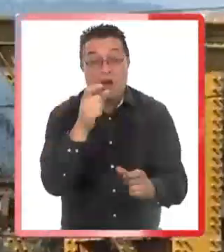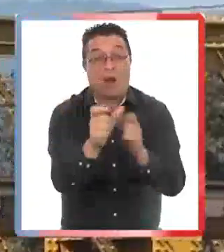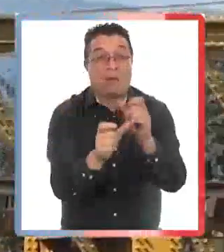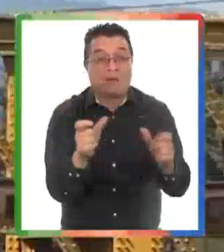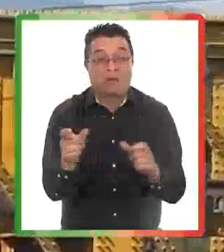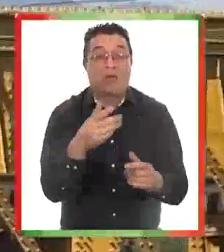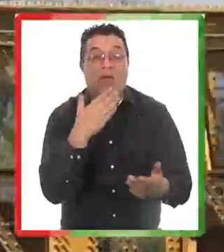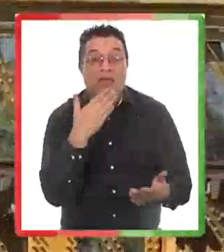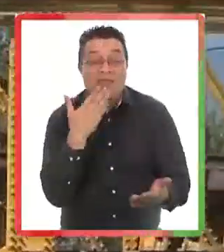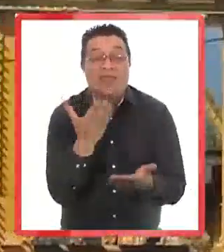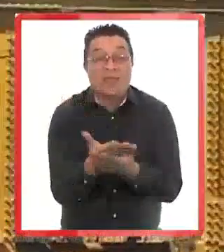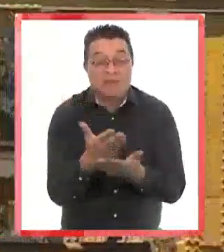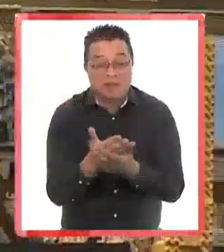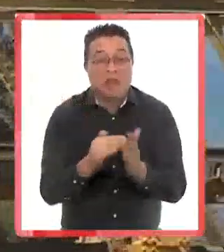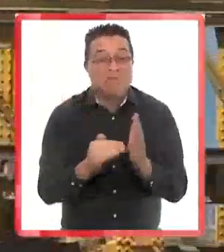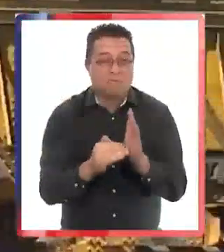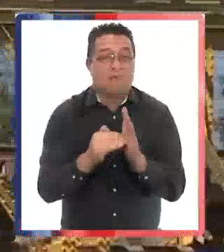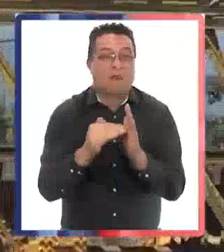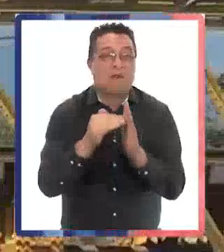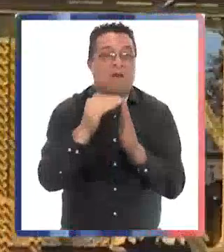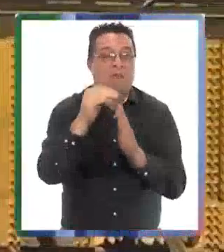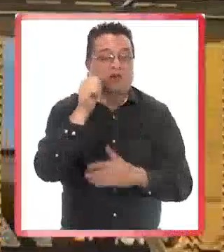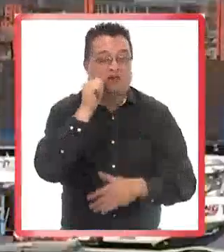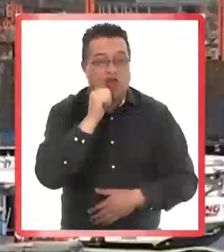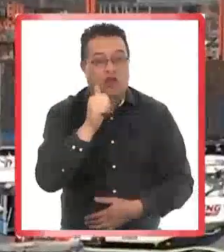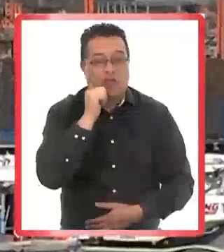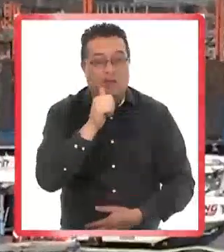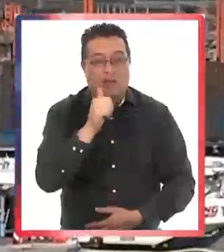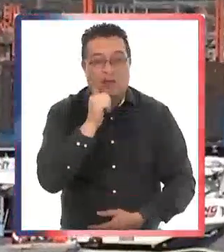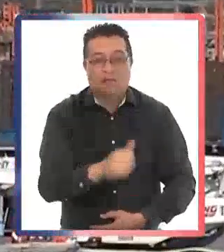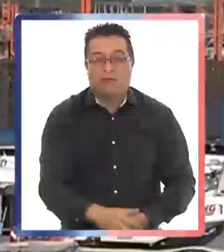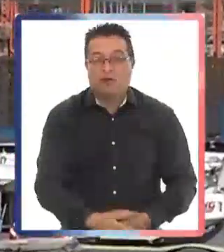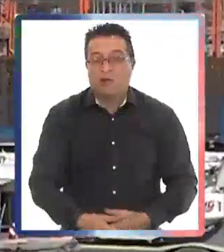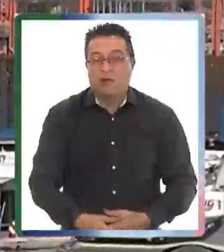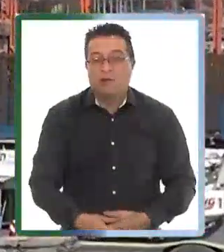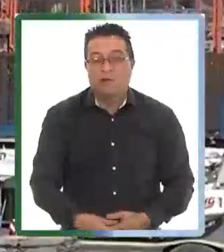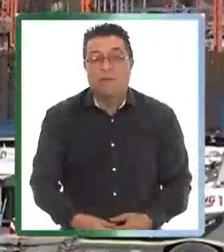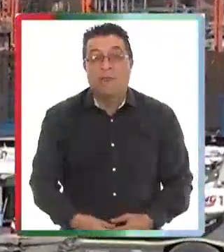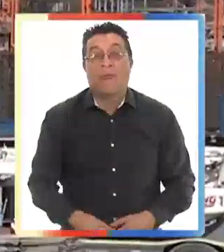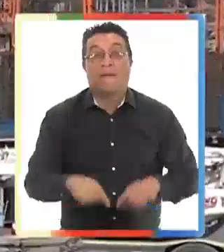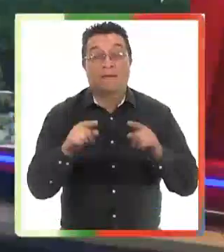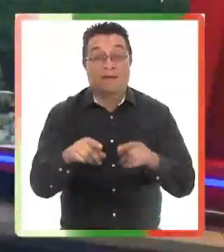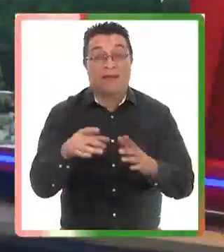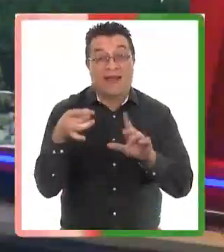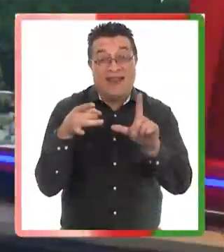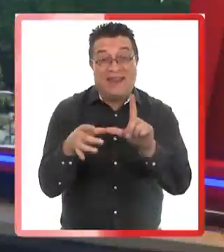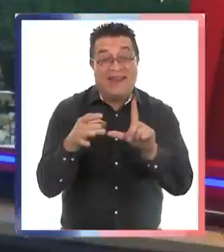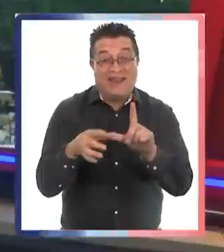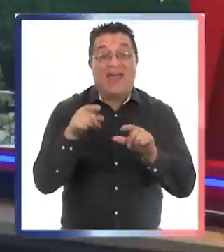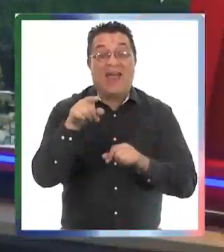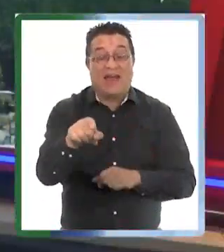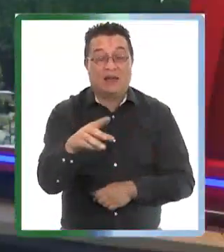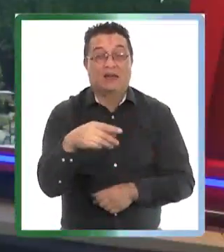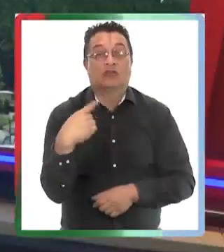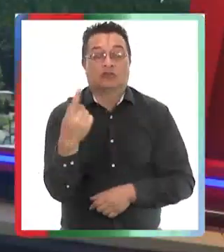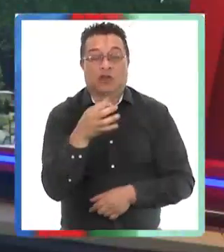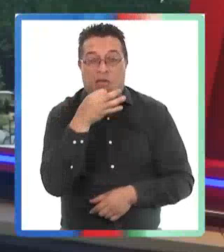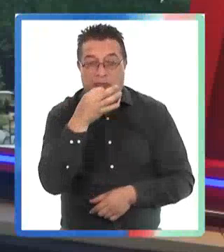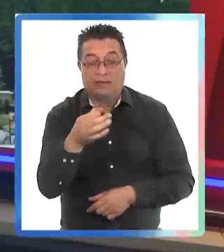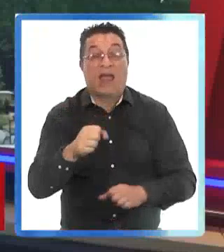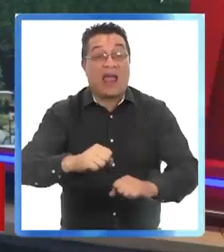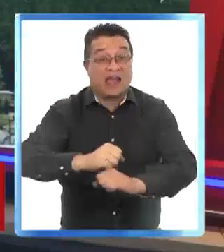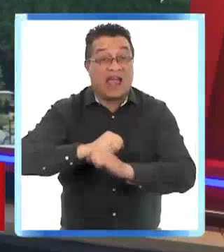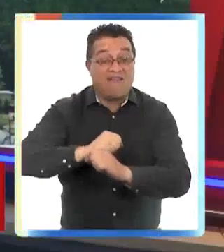última encuesta ciudadana y su demanda sigue creciendo día a día. En Linares, vecinos del sector